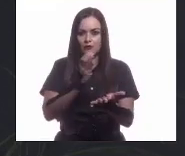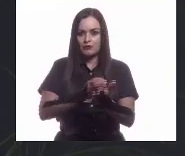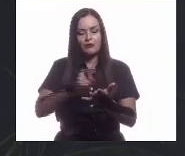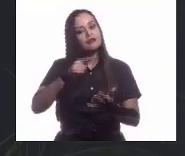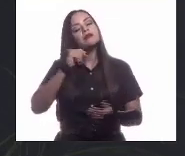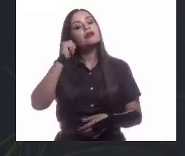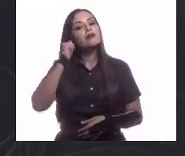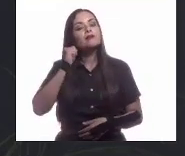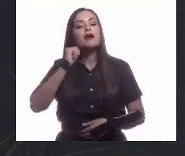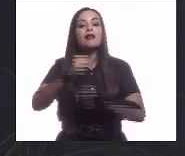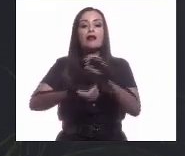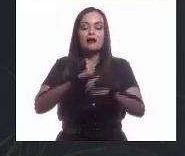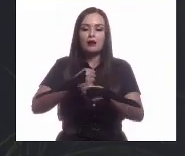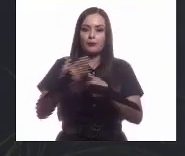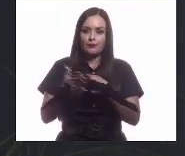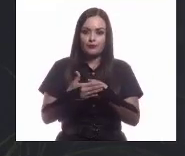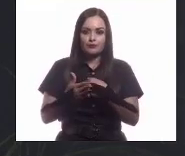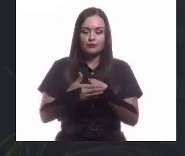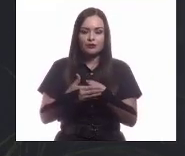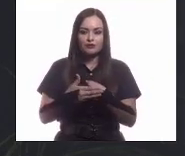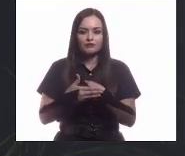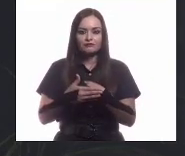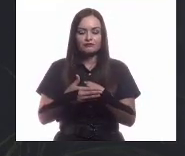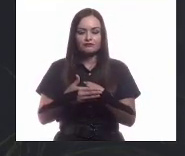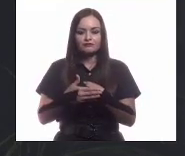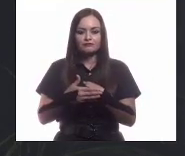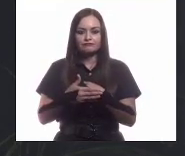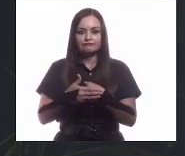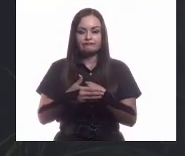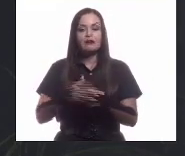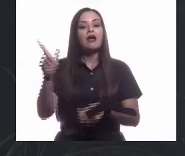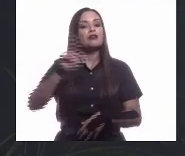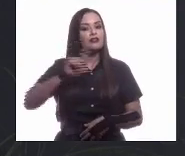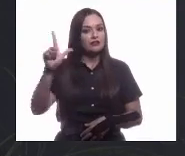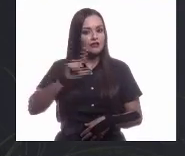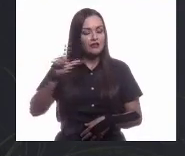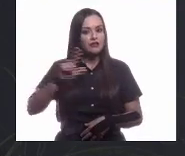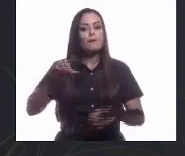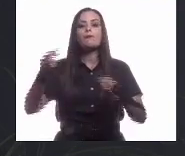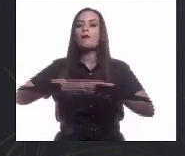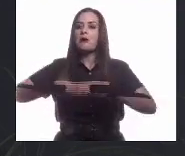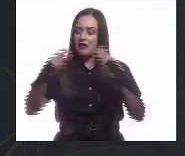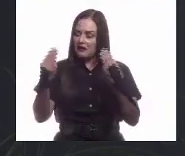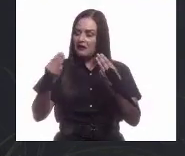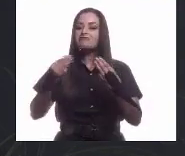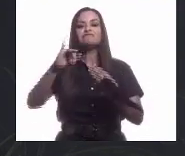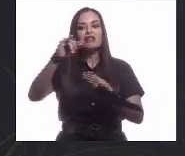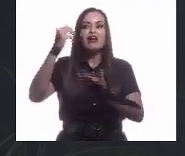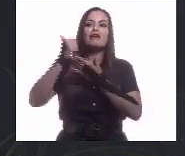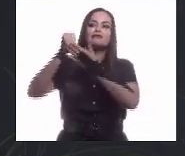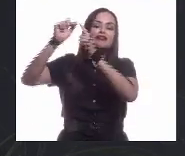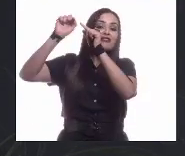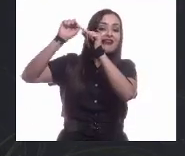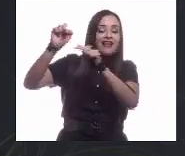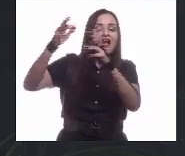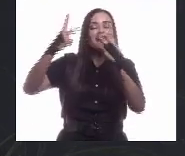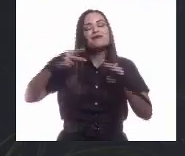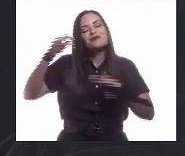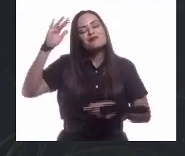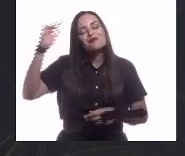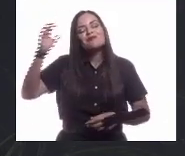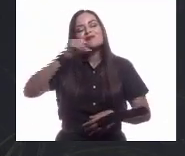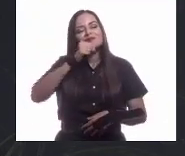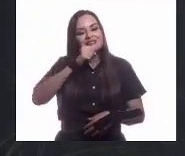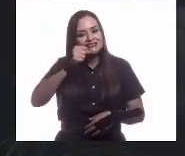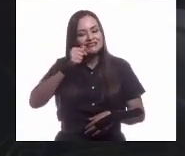Paz, el próximo año lo vamos a estar ampliando a Loreto y a Mulegé. Vamos a ayudar a nuestros adultos mayores.